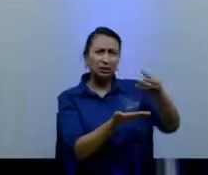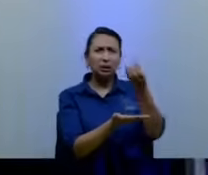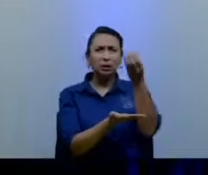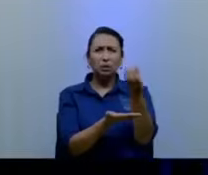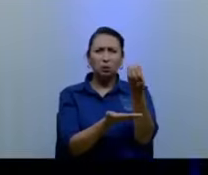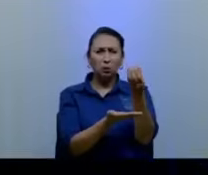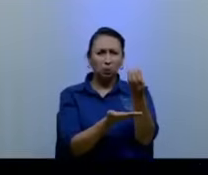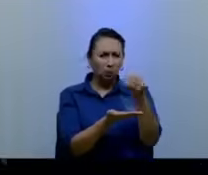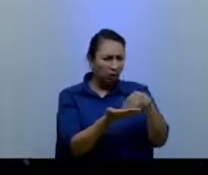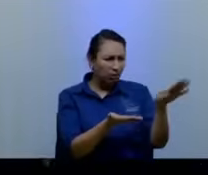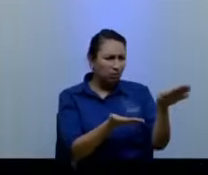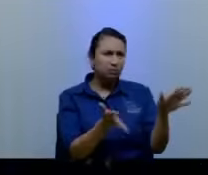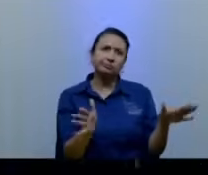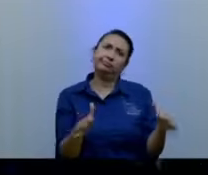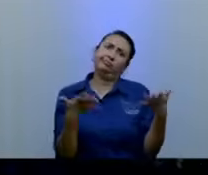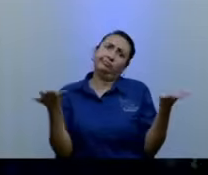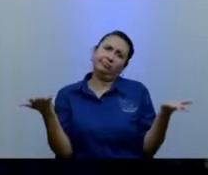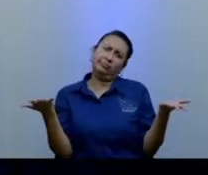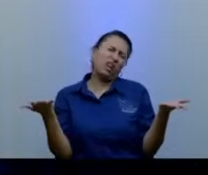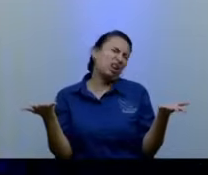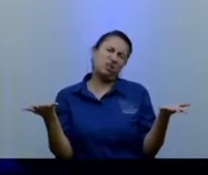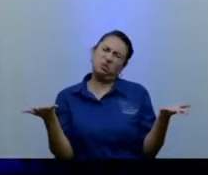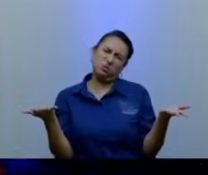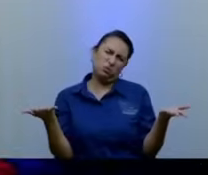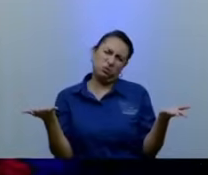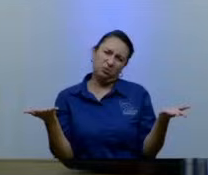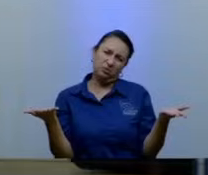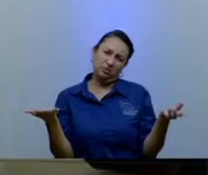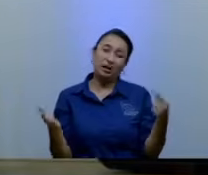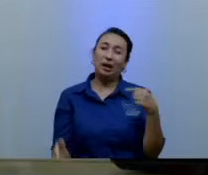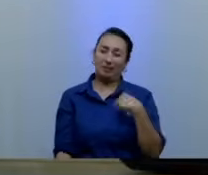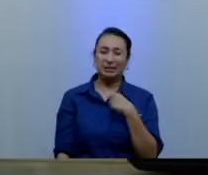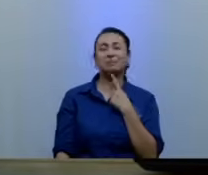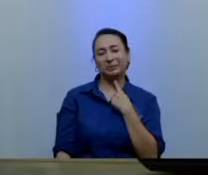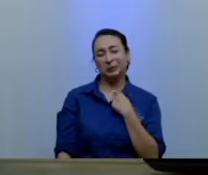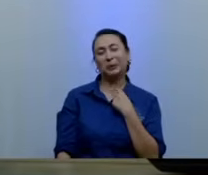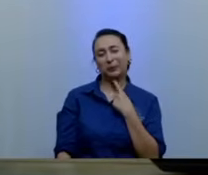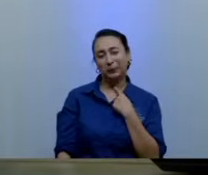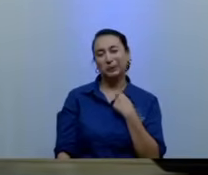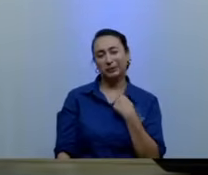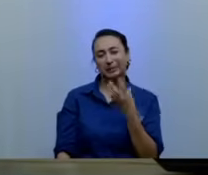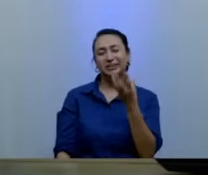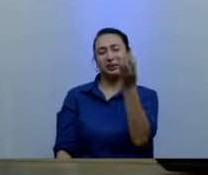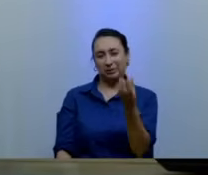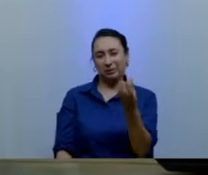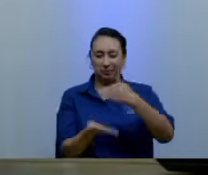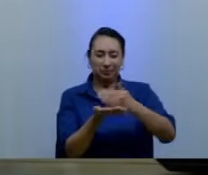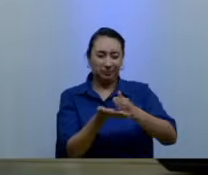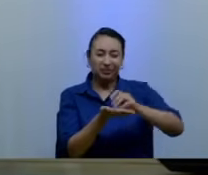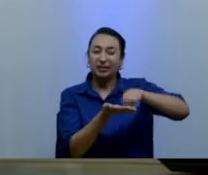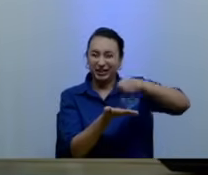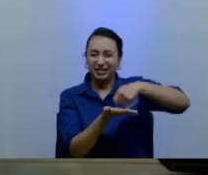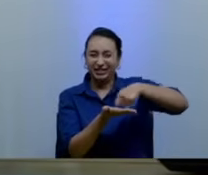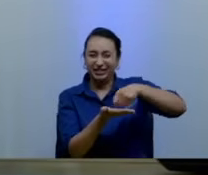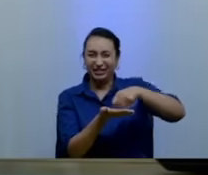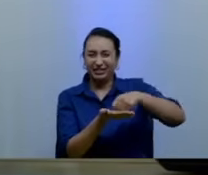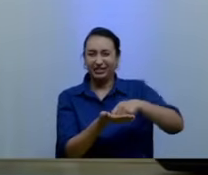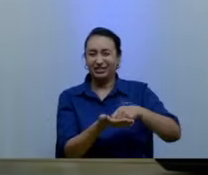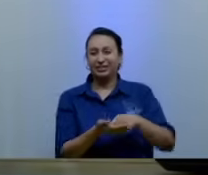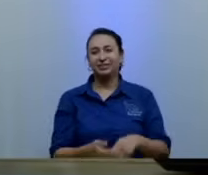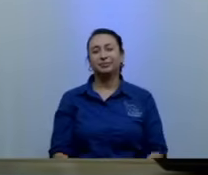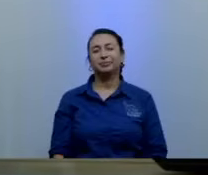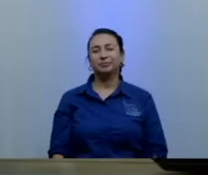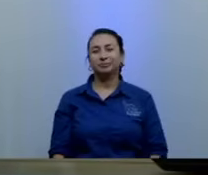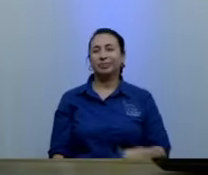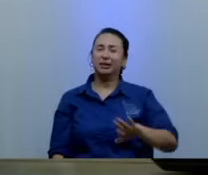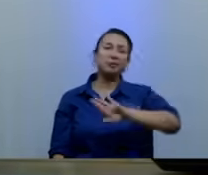¿Y para qué van a comer huevo así? Bueno, pero eso, cada quien es cada cual, ¿verdad? Entonces le damos